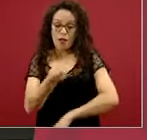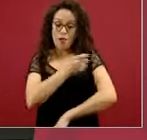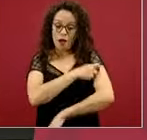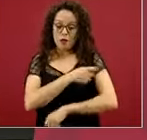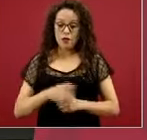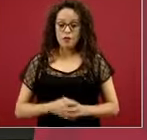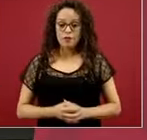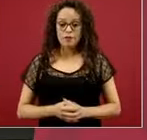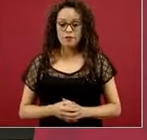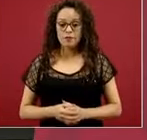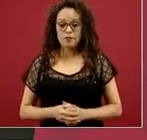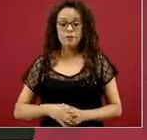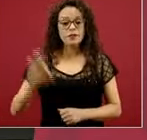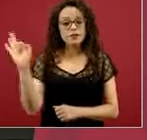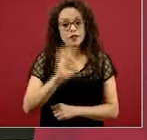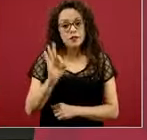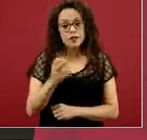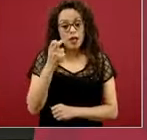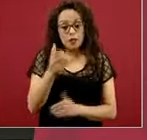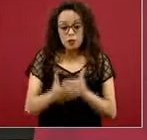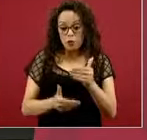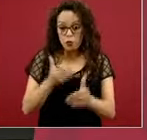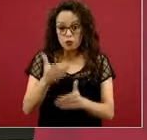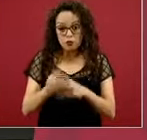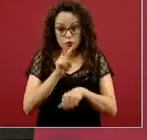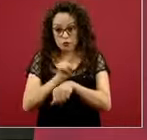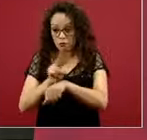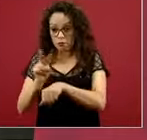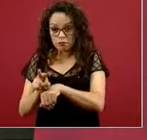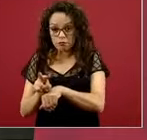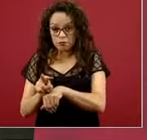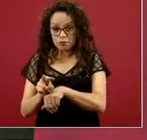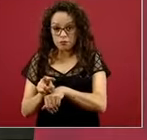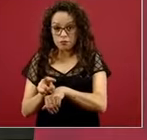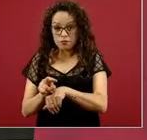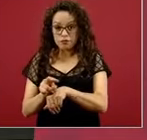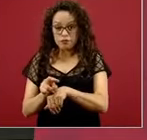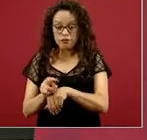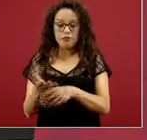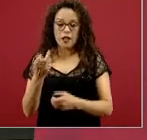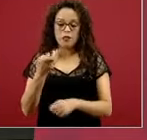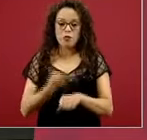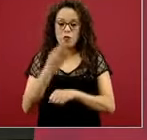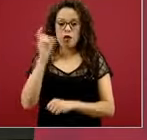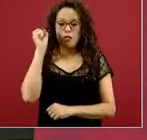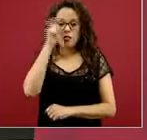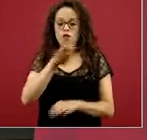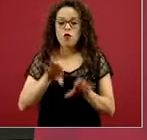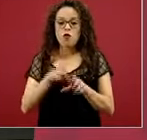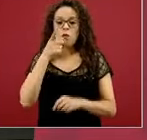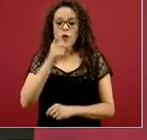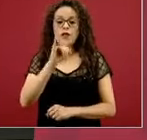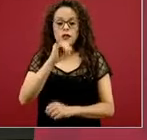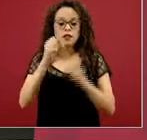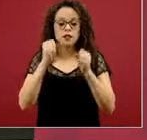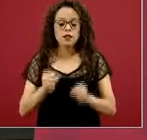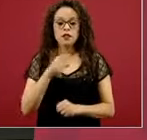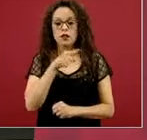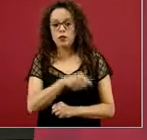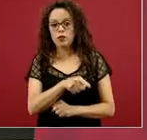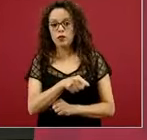si estas vacunas se salen de este proceso de monitoreo, pues es difícil que podamos asegurar que son